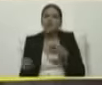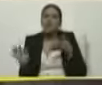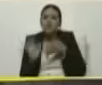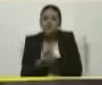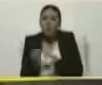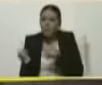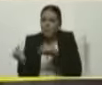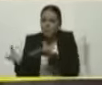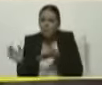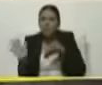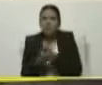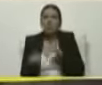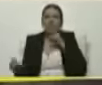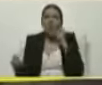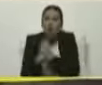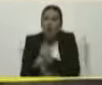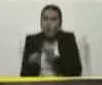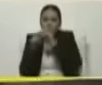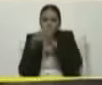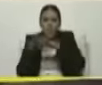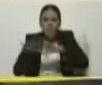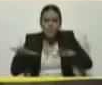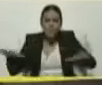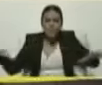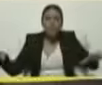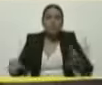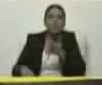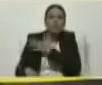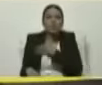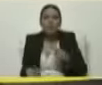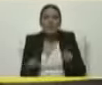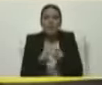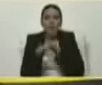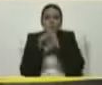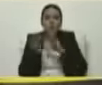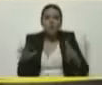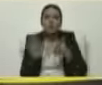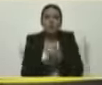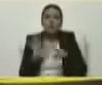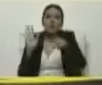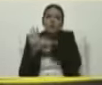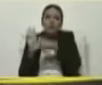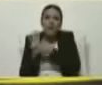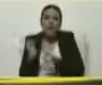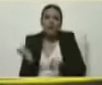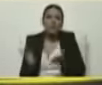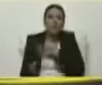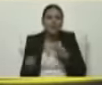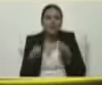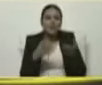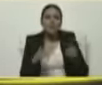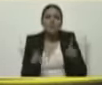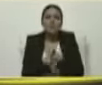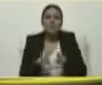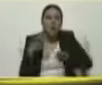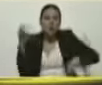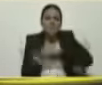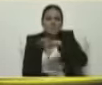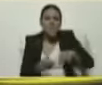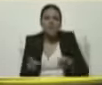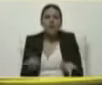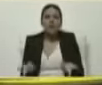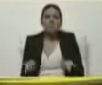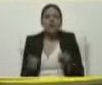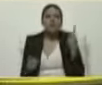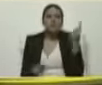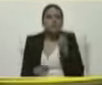el odio, de propiciar una polarización negativa, un conflicto inútil, inservible,